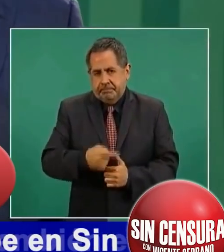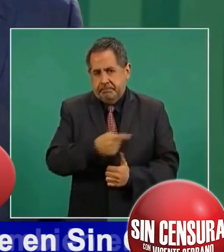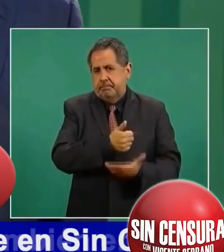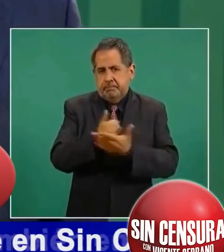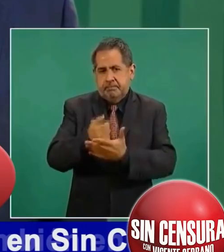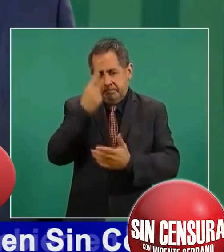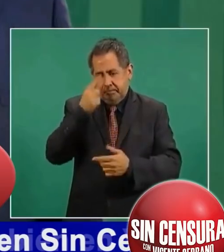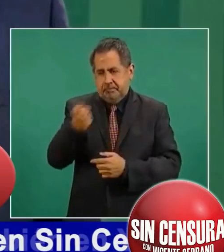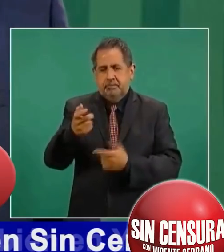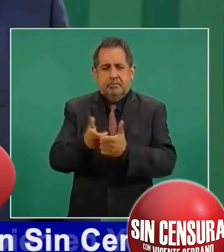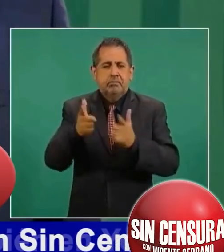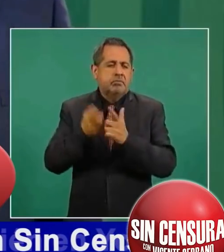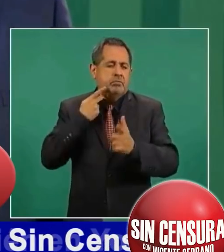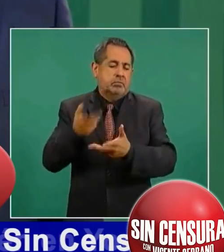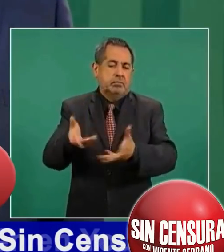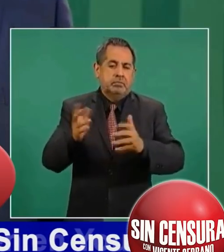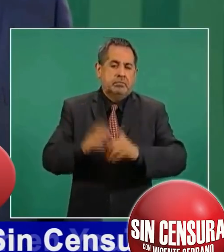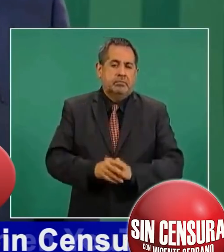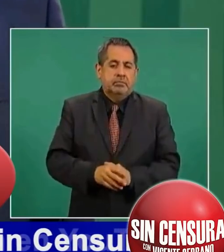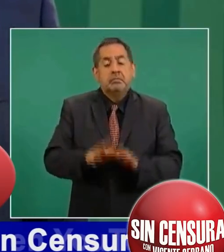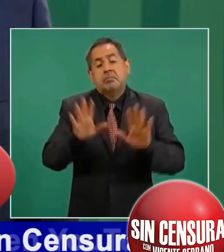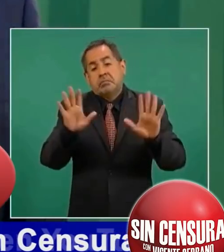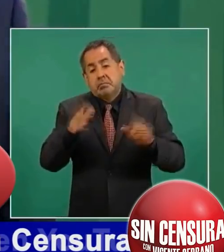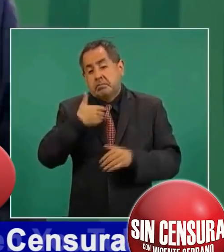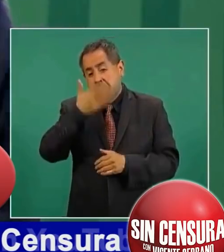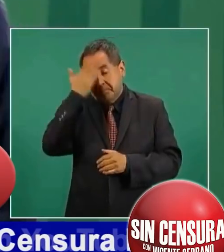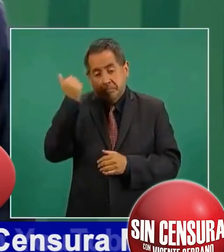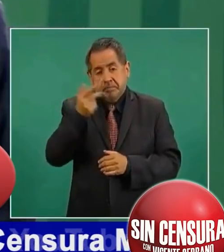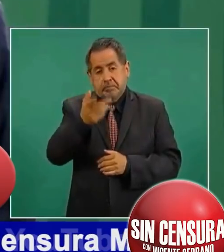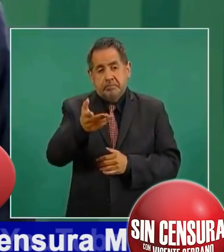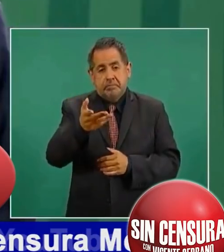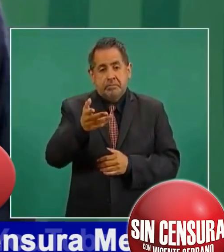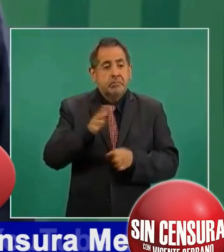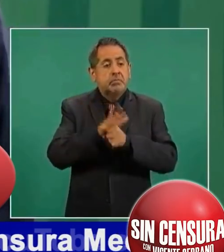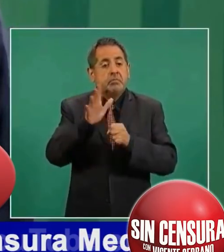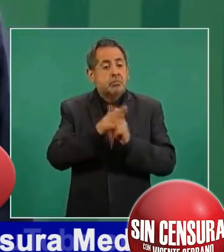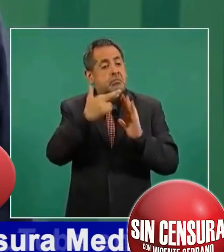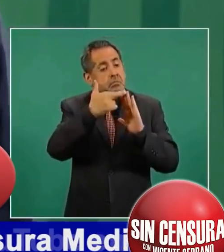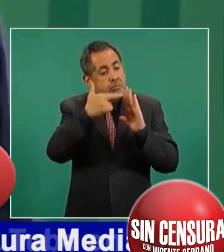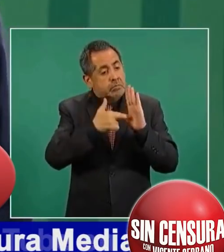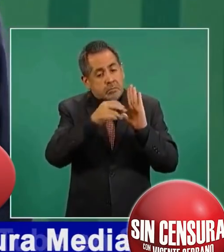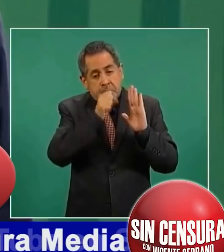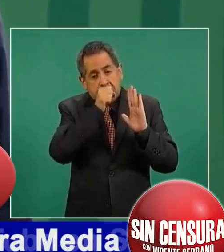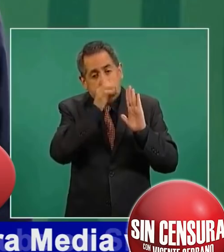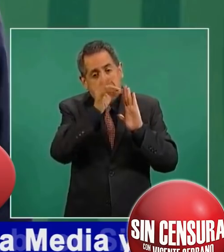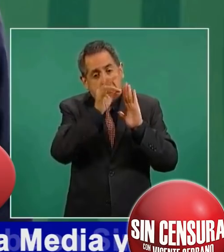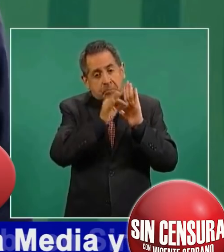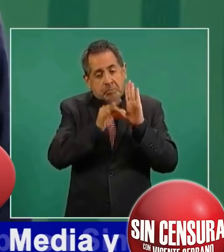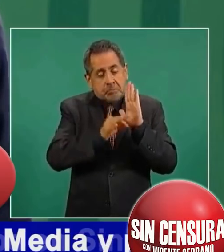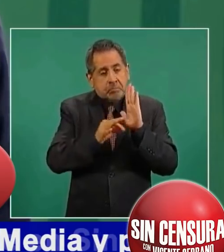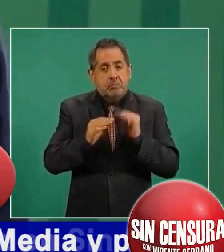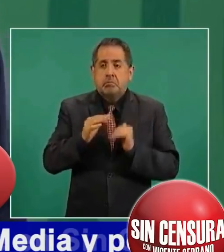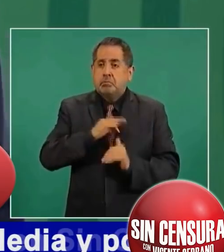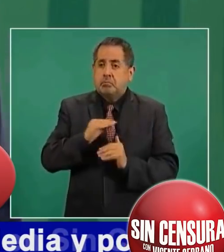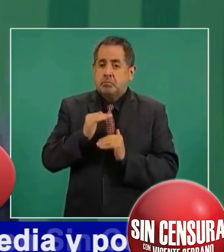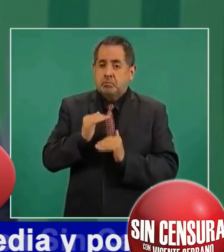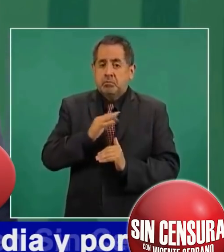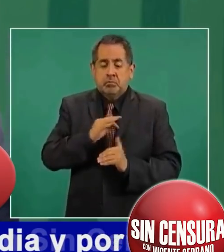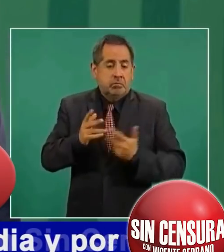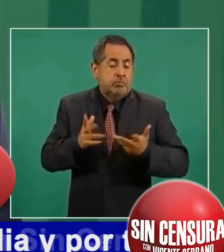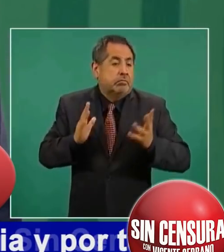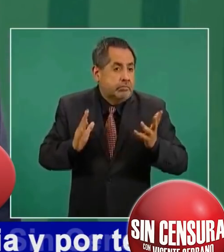a ese partido. Entonces no sé cuáles van a ser los límites.